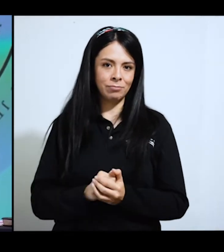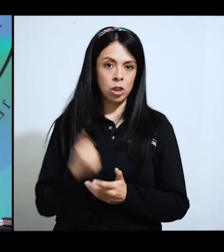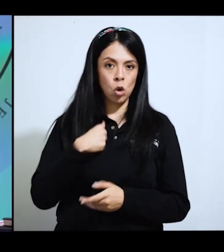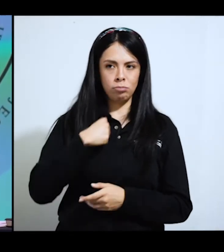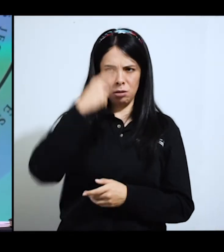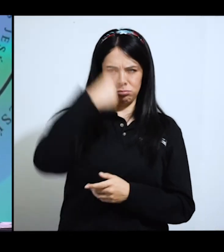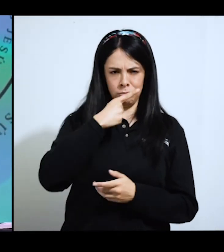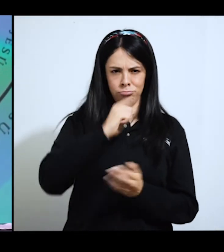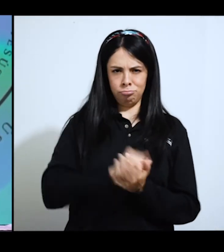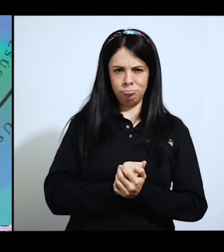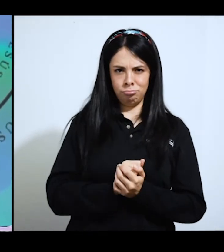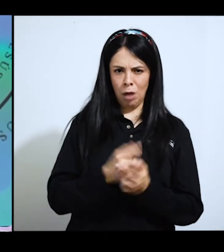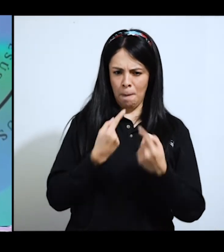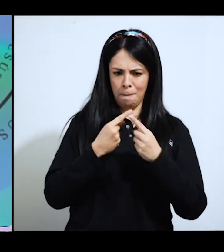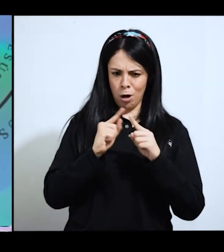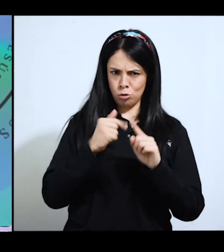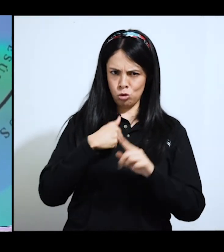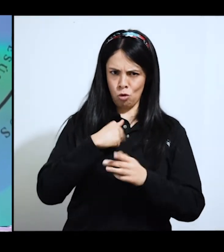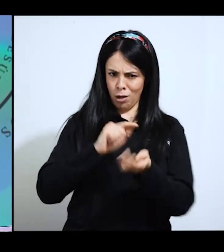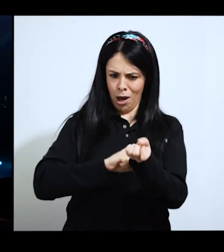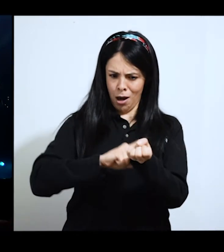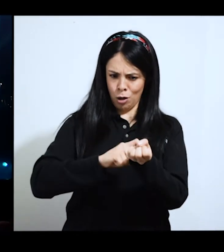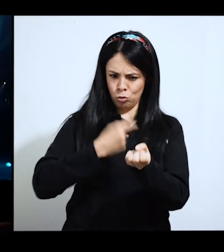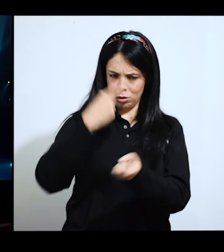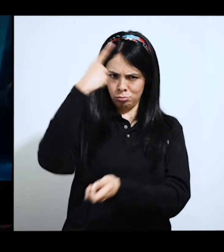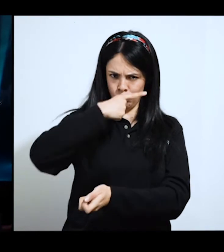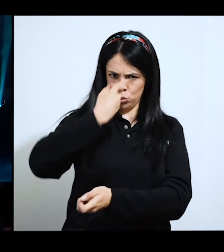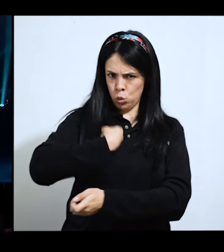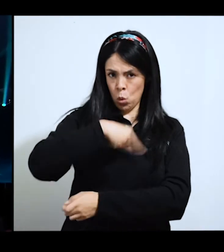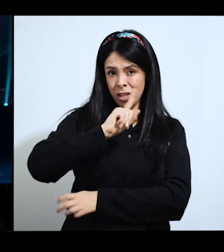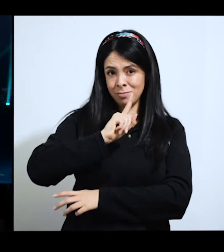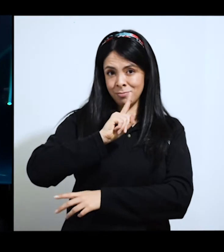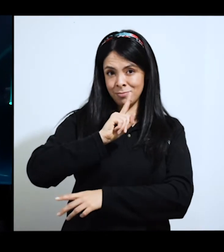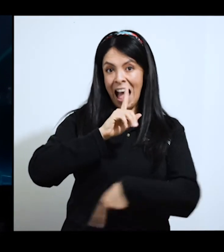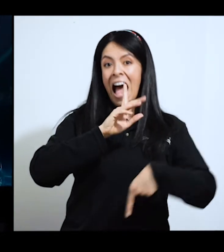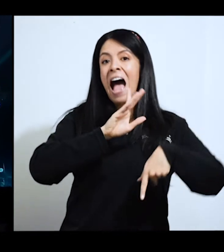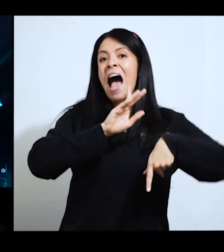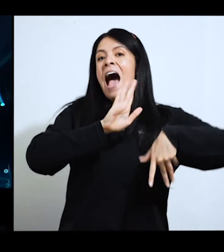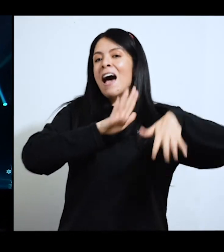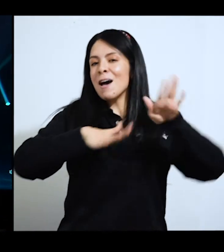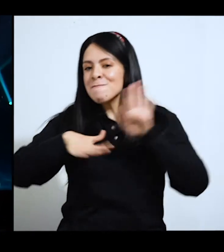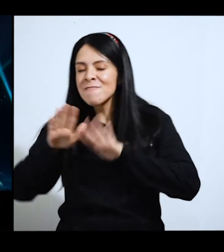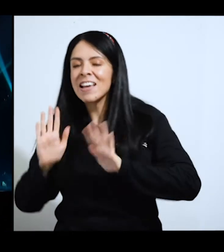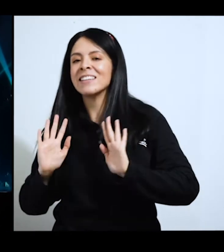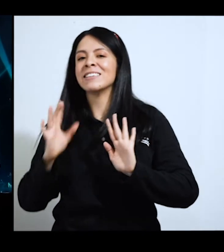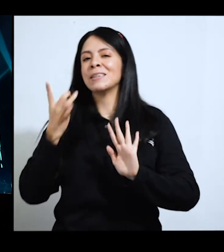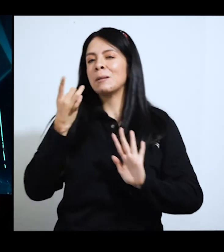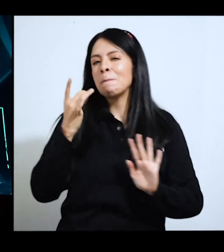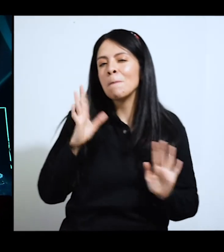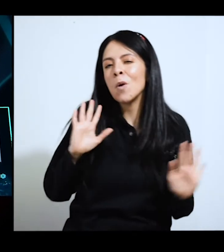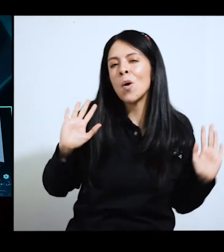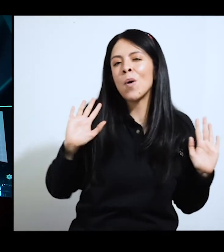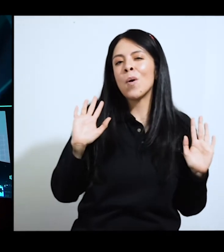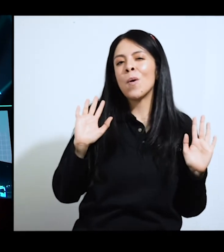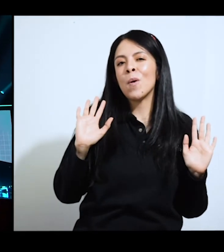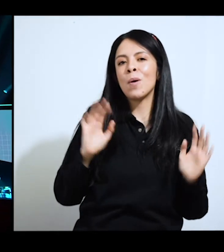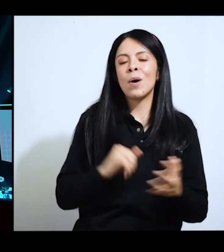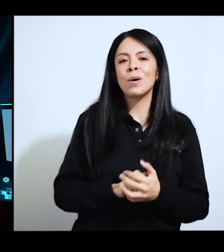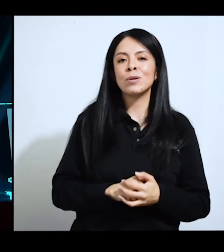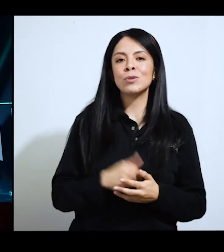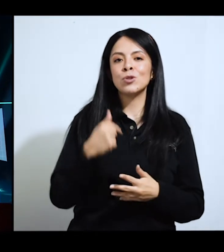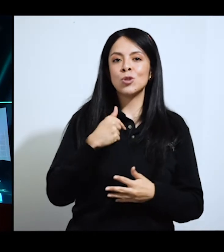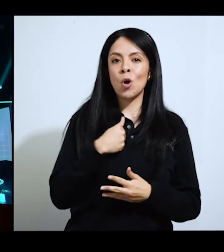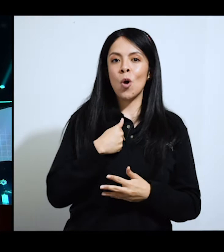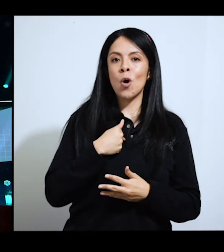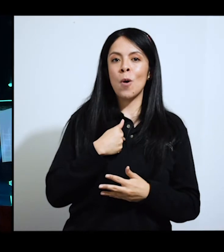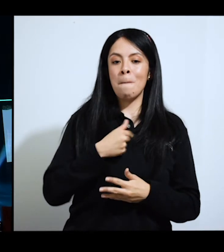Simplemente hay momentos en los cuales, o más bien, yo soy una persona alegre. Lo que